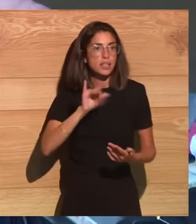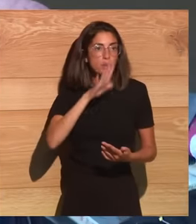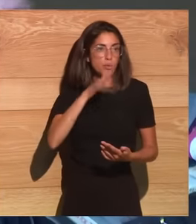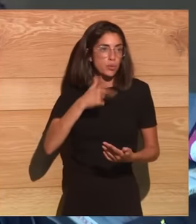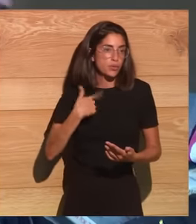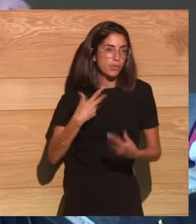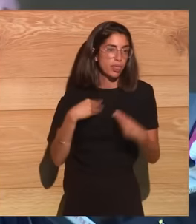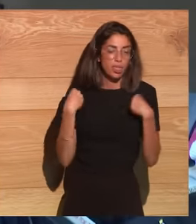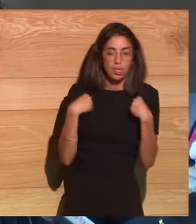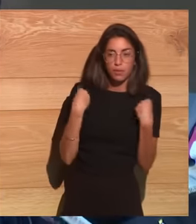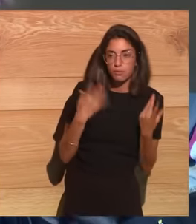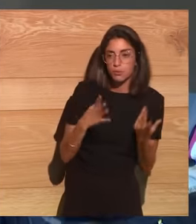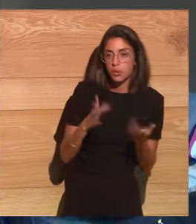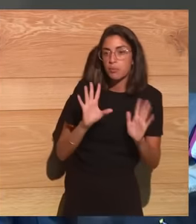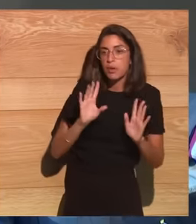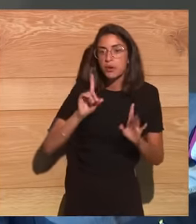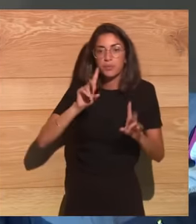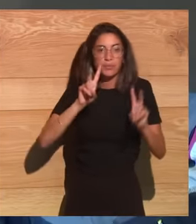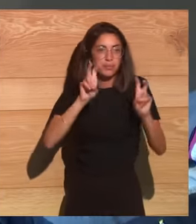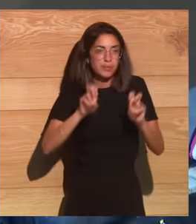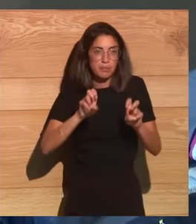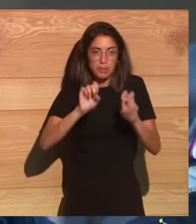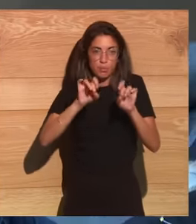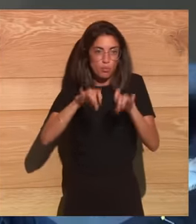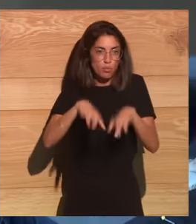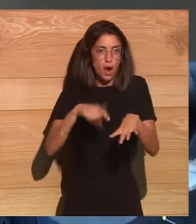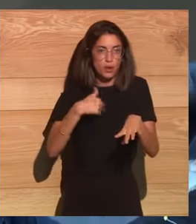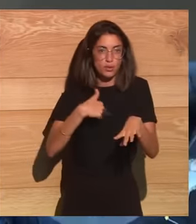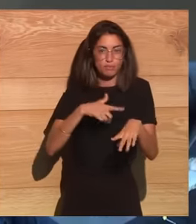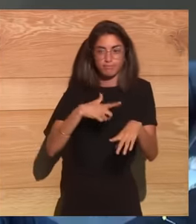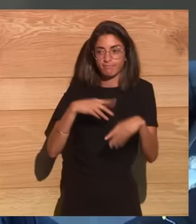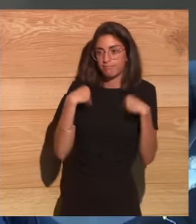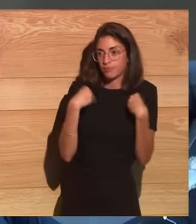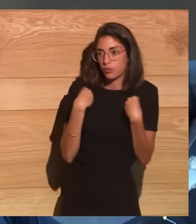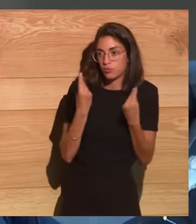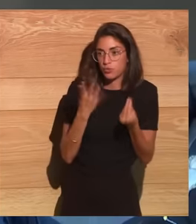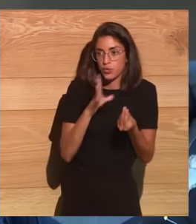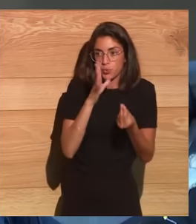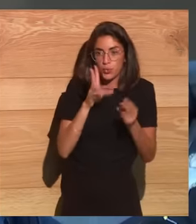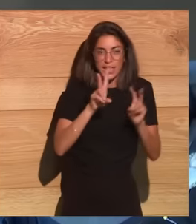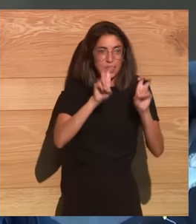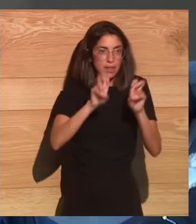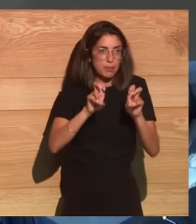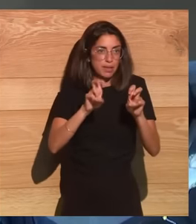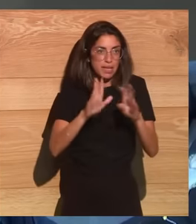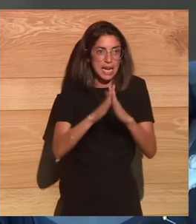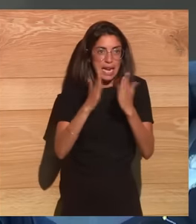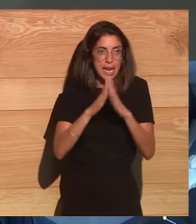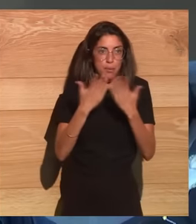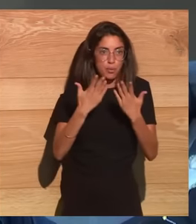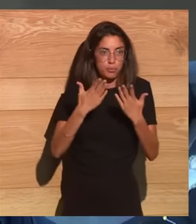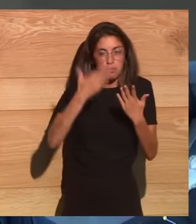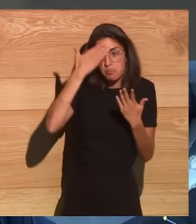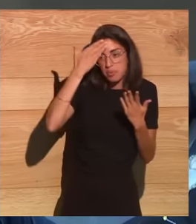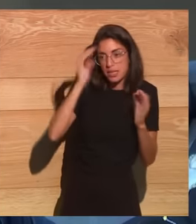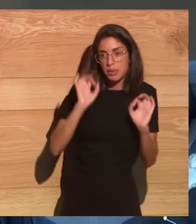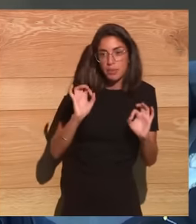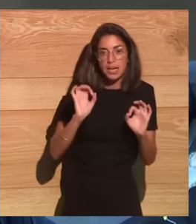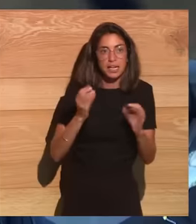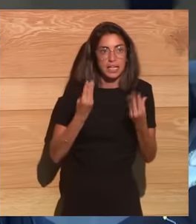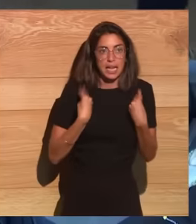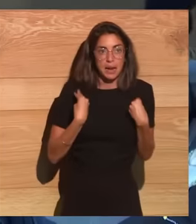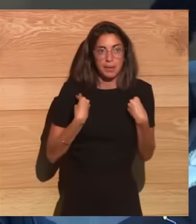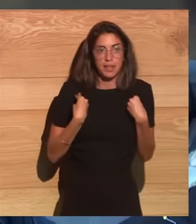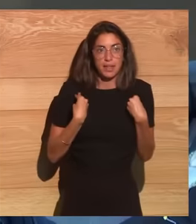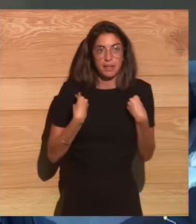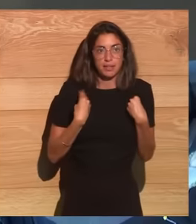pero por el mismo motivo, porque me lo paso bien hablando de las cosas que es una de las principales motivos del libro, que me han hecho feliz en la vida, a lo largo de la